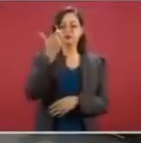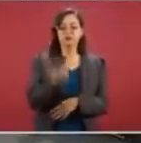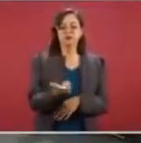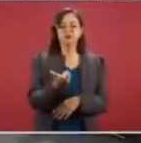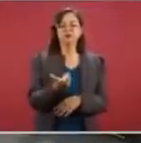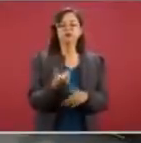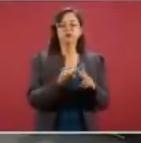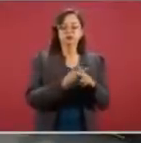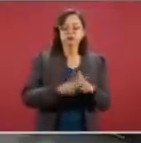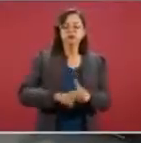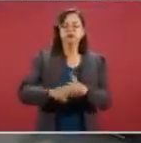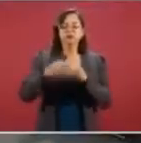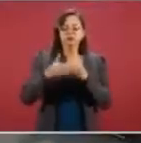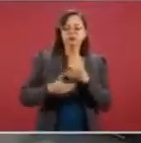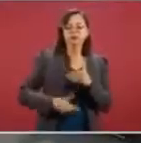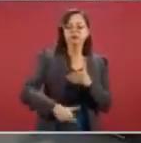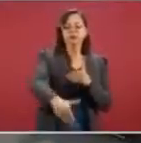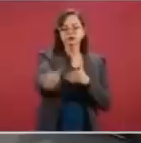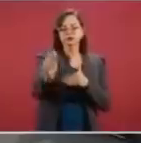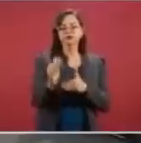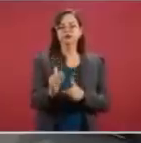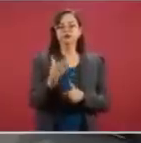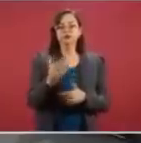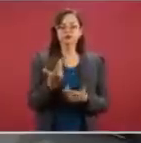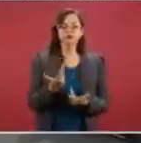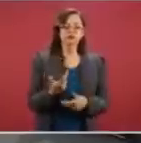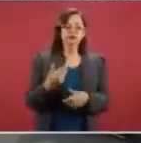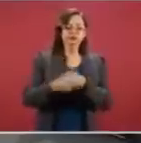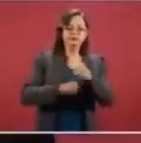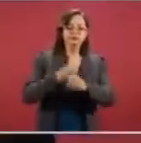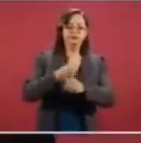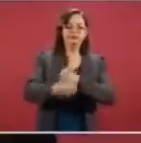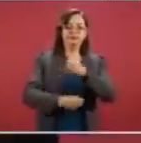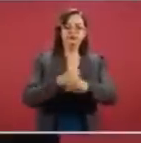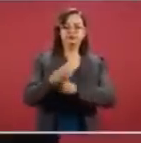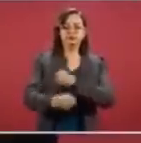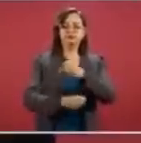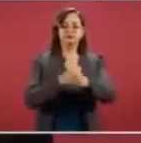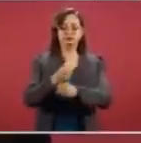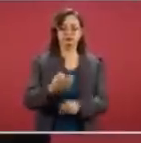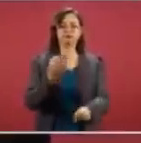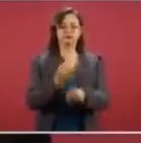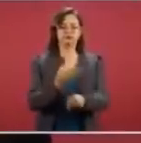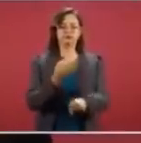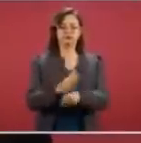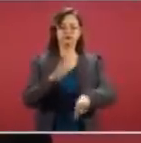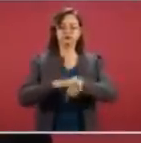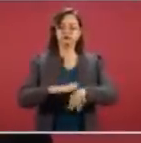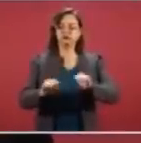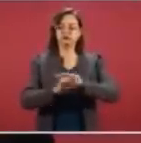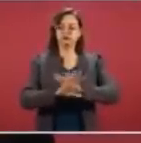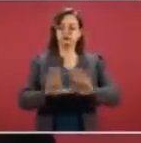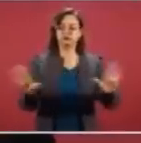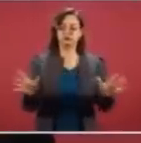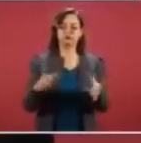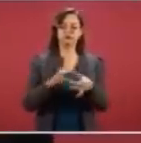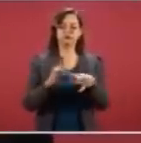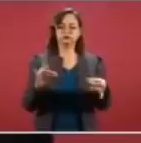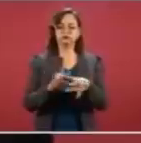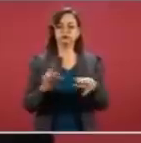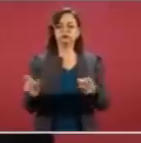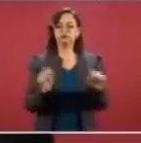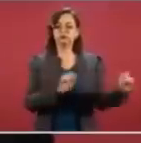a ser implementada en los próximos años. Ahorita verán ustedes cuál es el desglose de lo mismo.